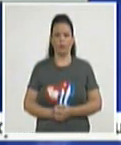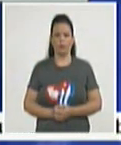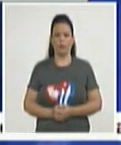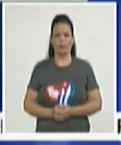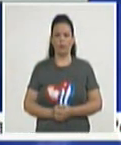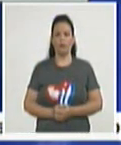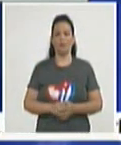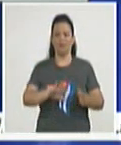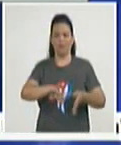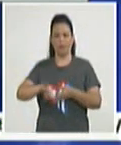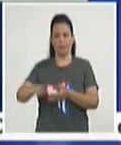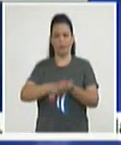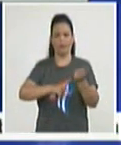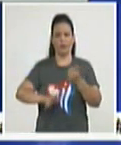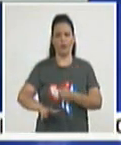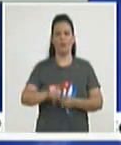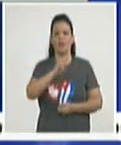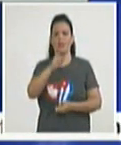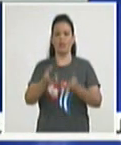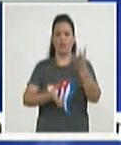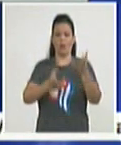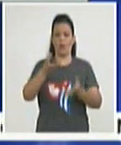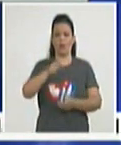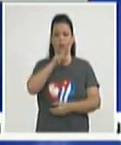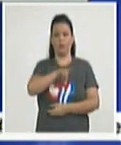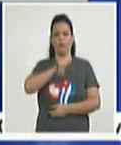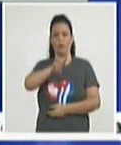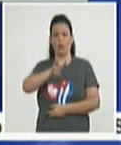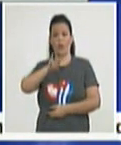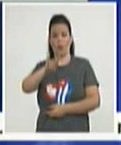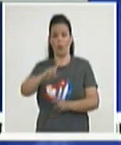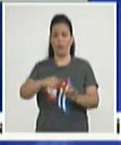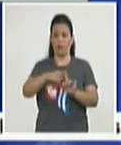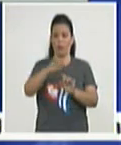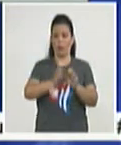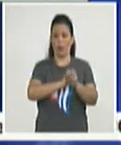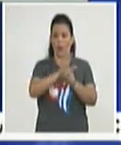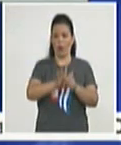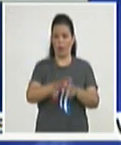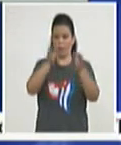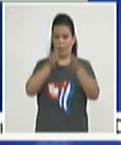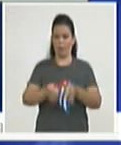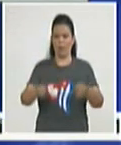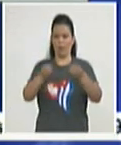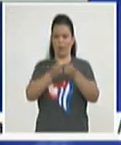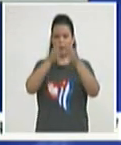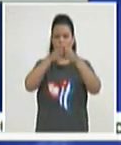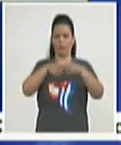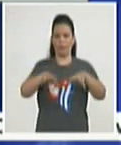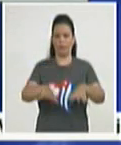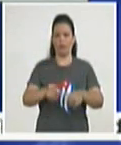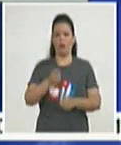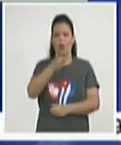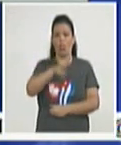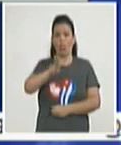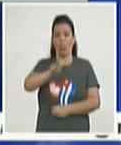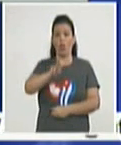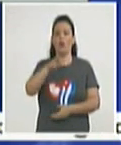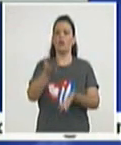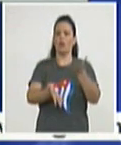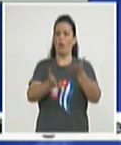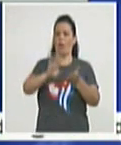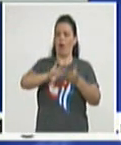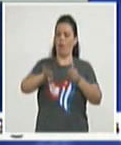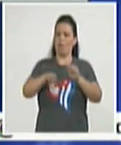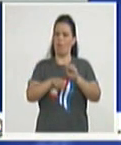Cienfuegos, hoy con 199 casos positivos autóctonos, 12 casos menos en relación con